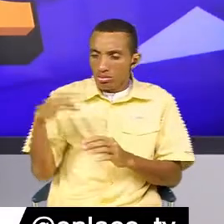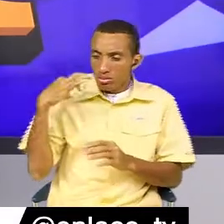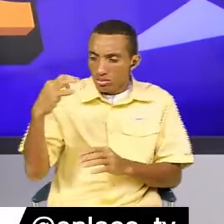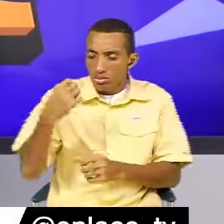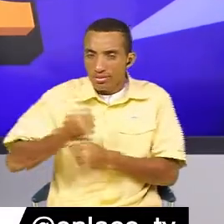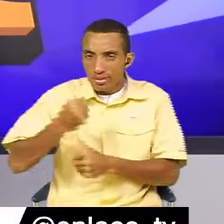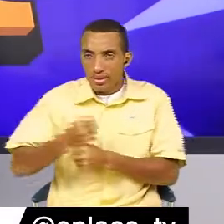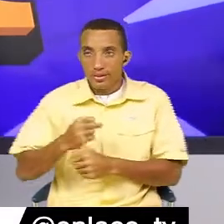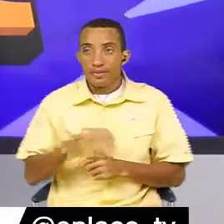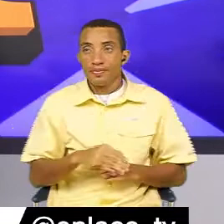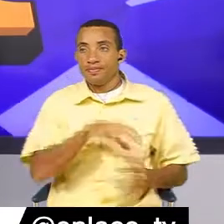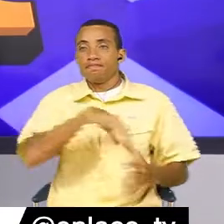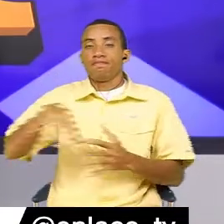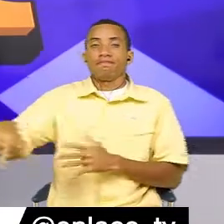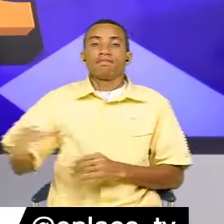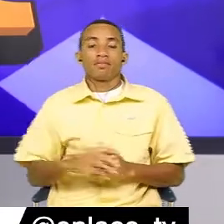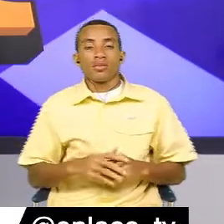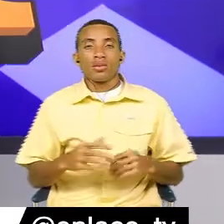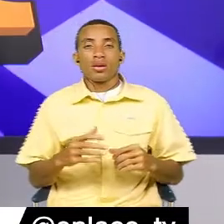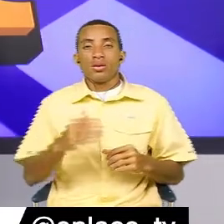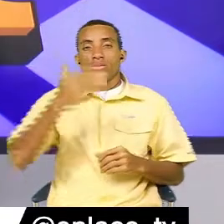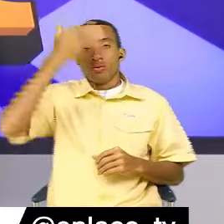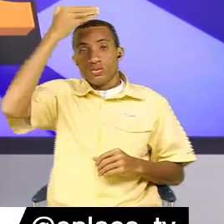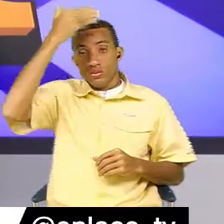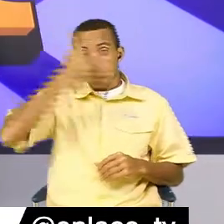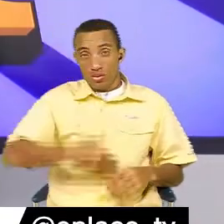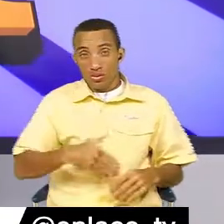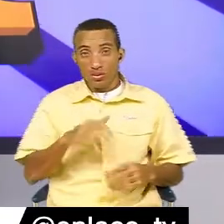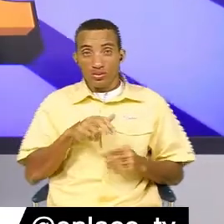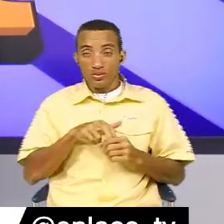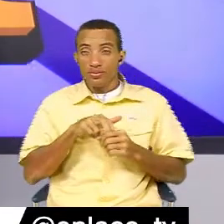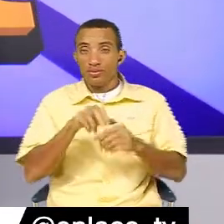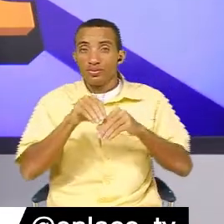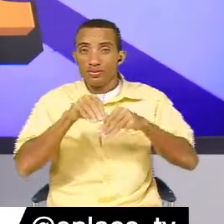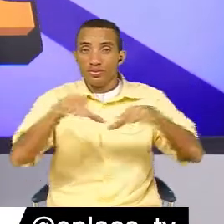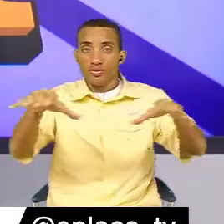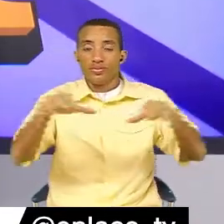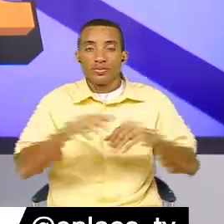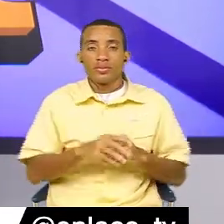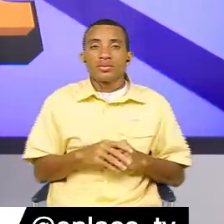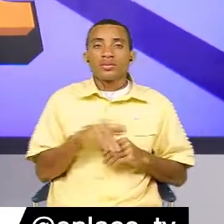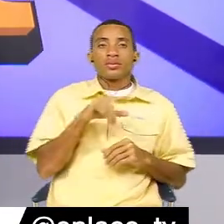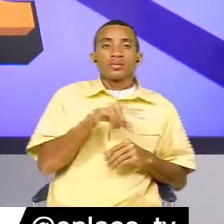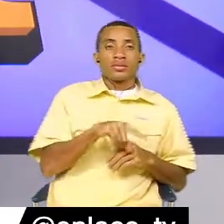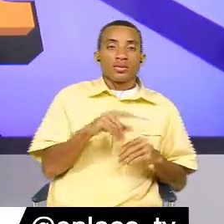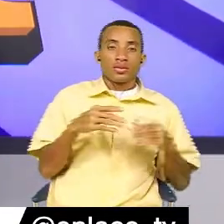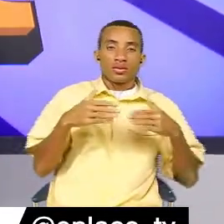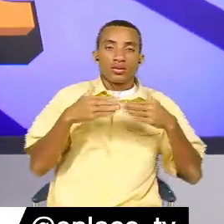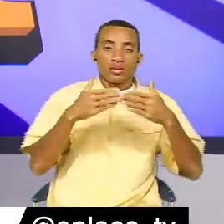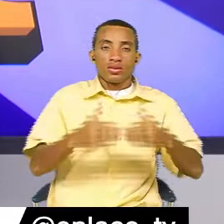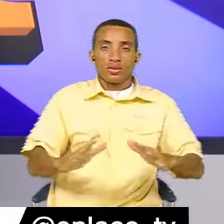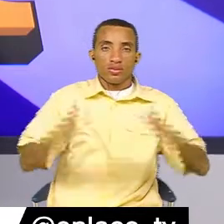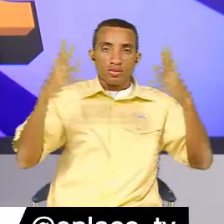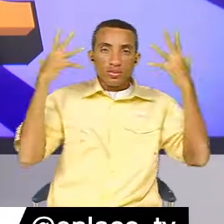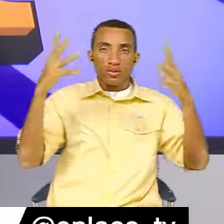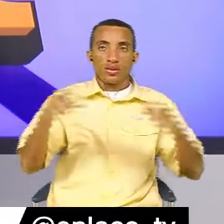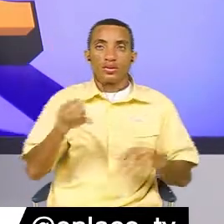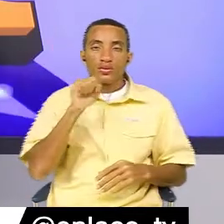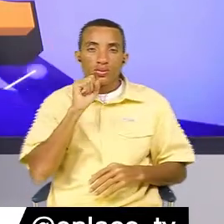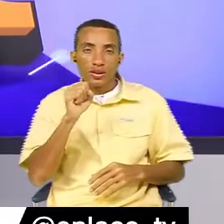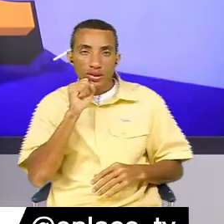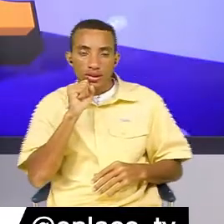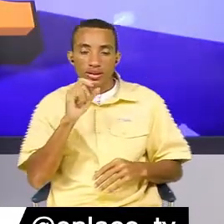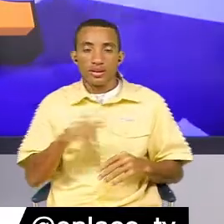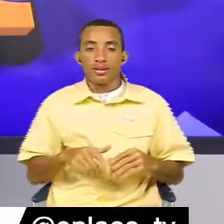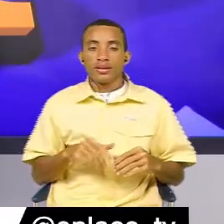información, cuando se movilizaba en un bus de transporte intermunicipal que cubría la ruta Puerto Wilches-Barranca Bermeja, fue capturado un hombre de 28 años que